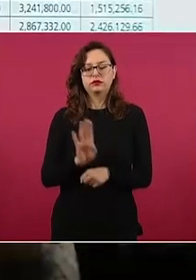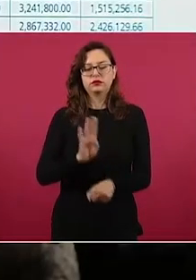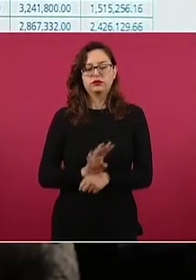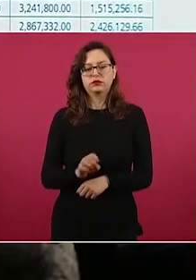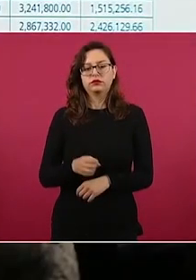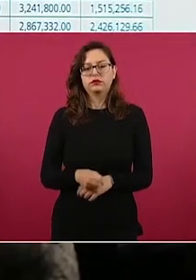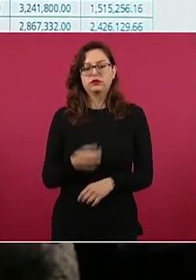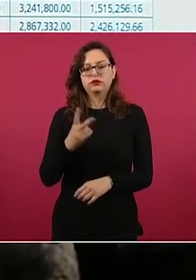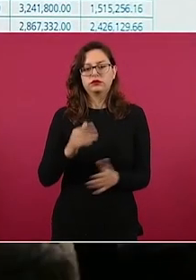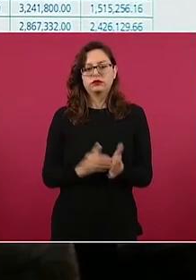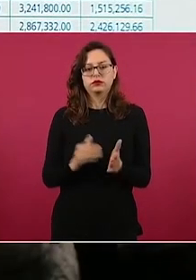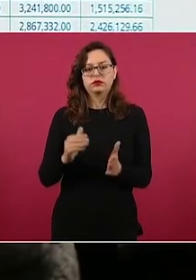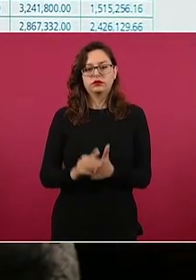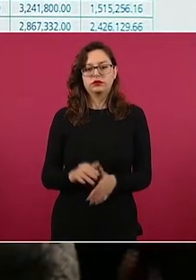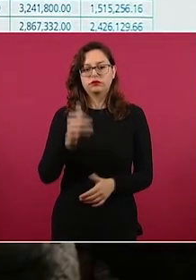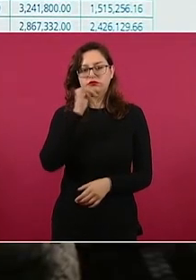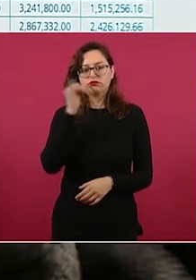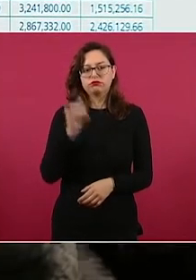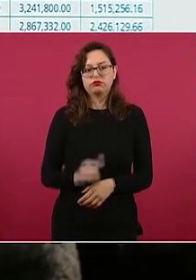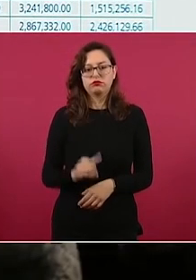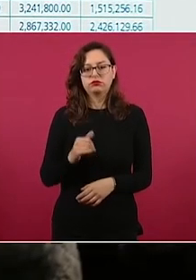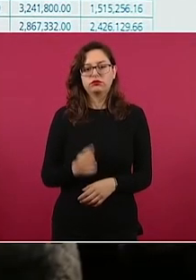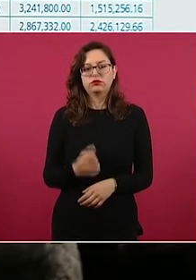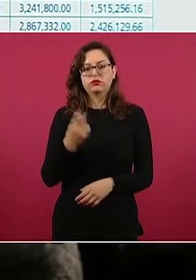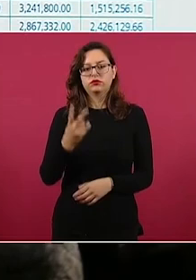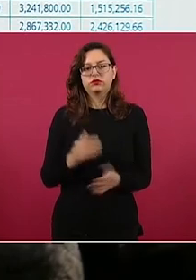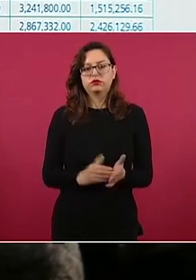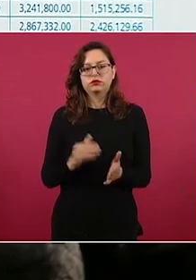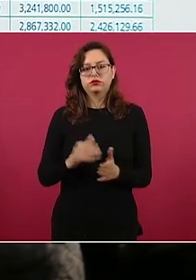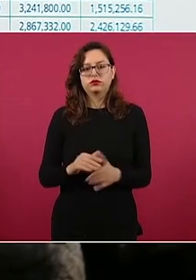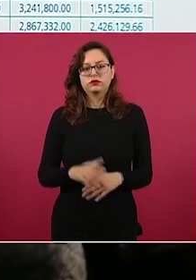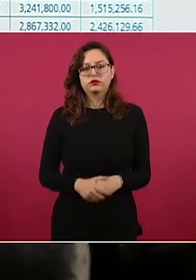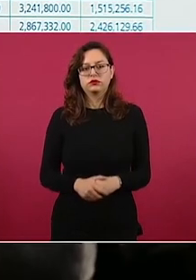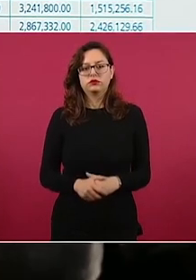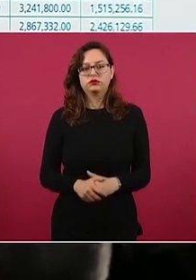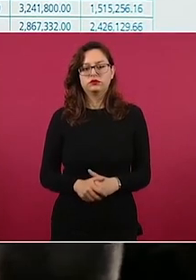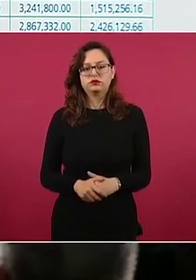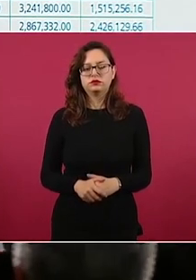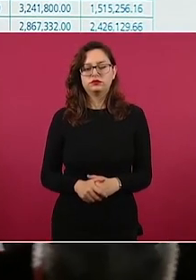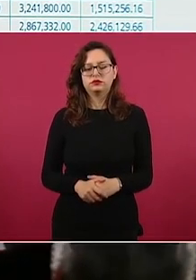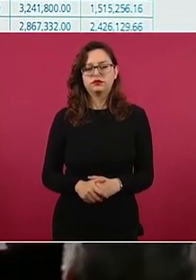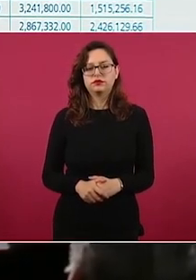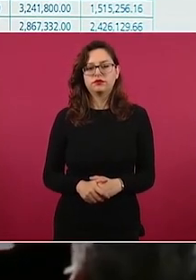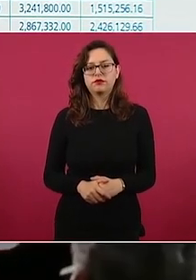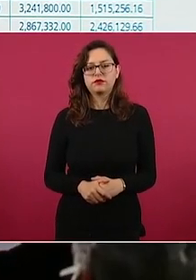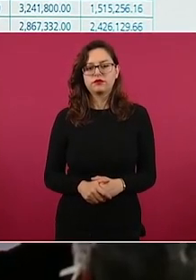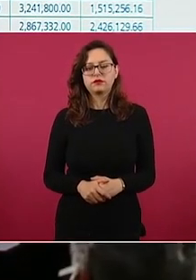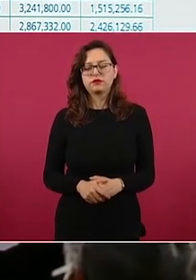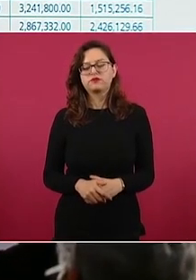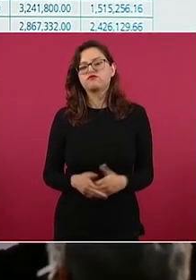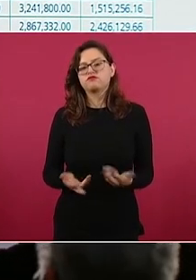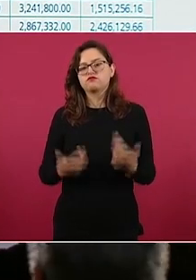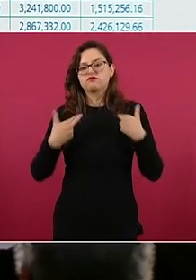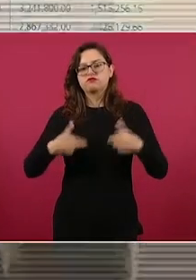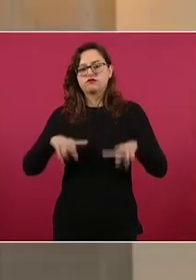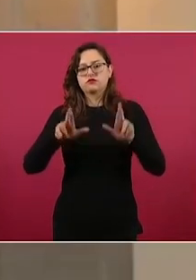2,390,000, Italia, 1,120,000. Secretarios de Estado, Estados Unidos,